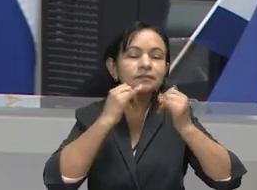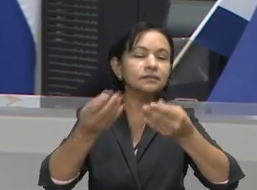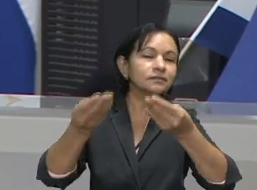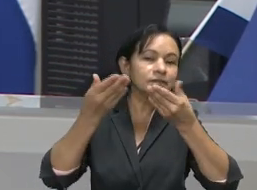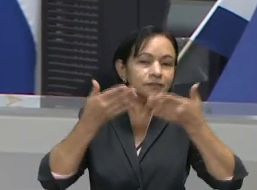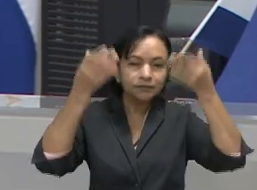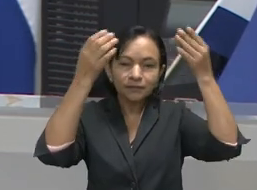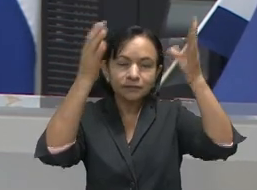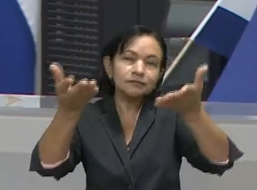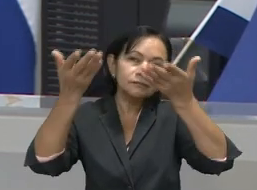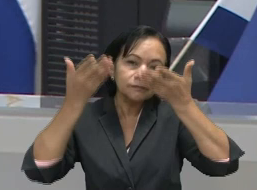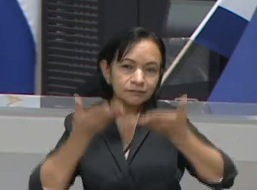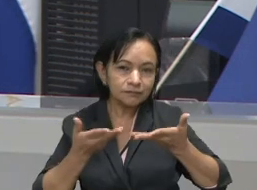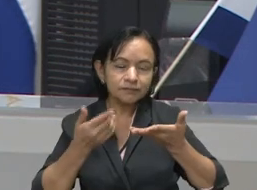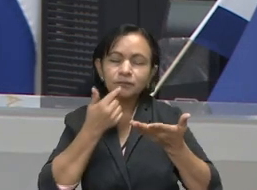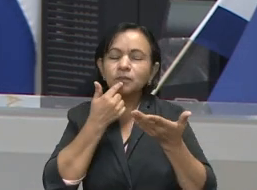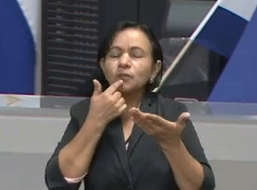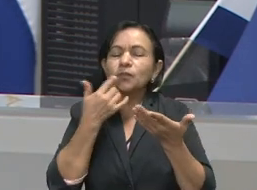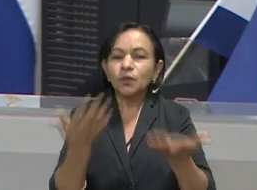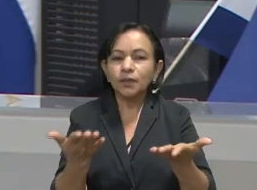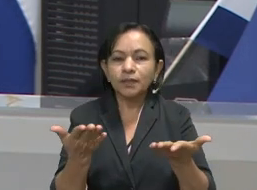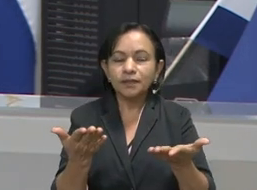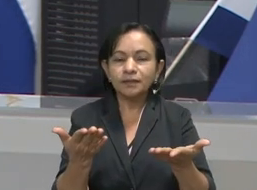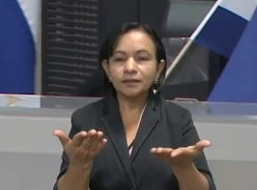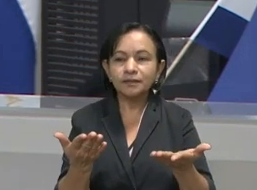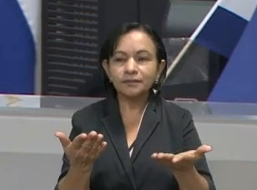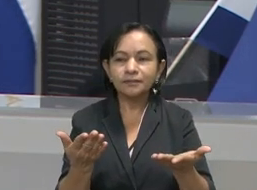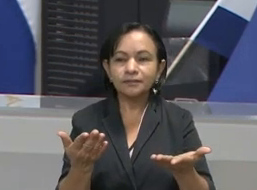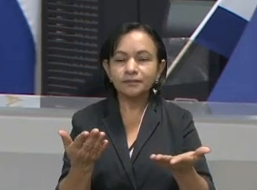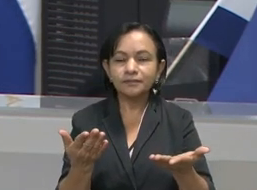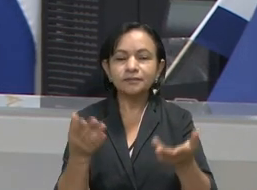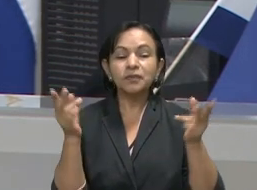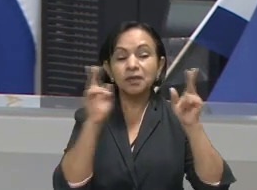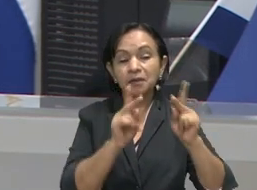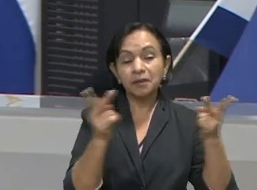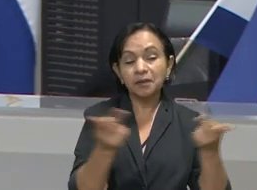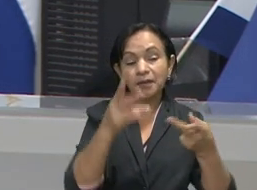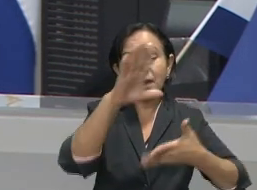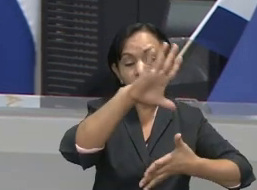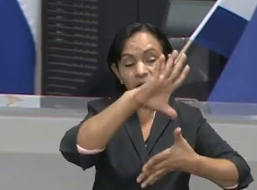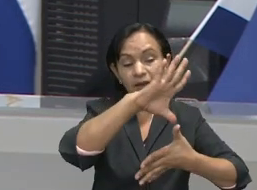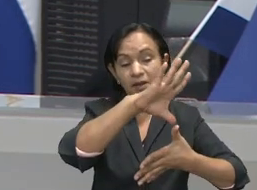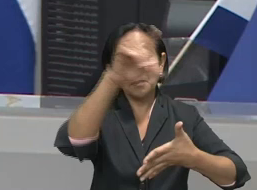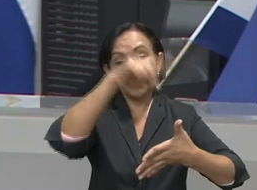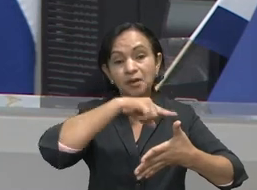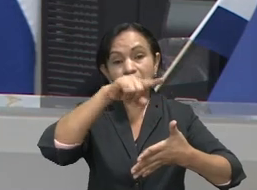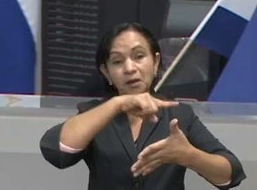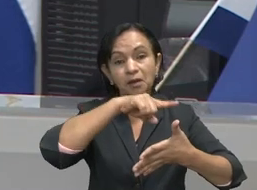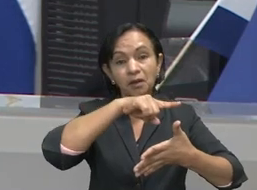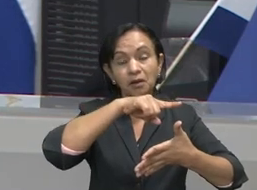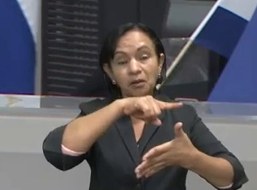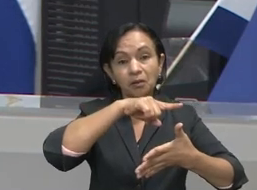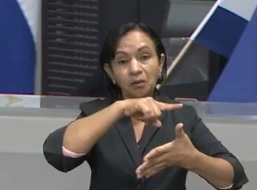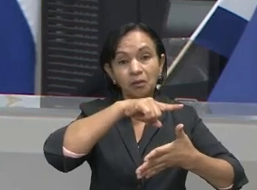una cultura, porque los habitantes de América éramos unos